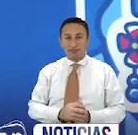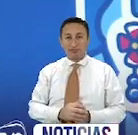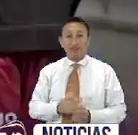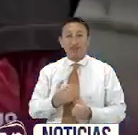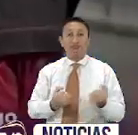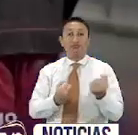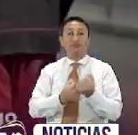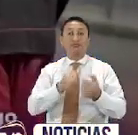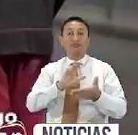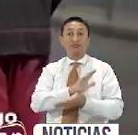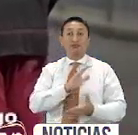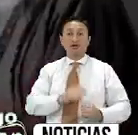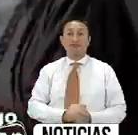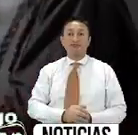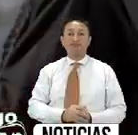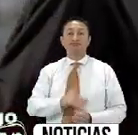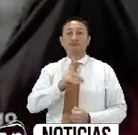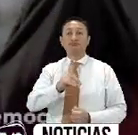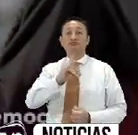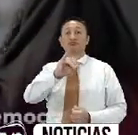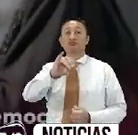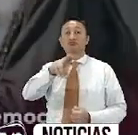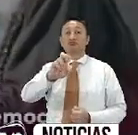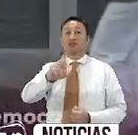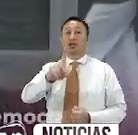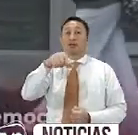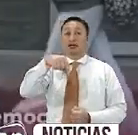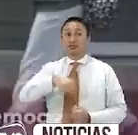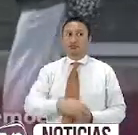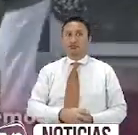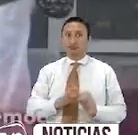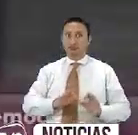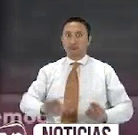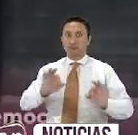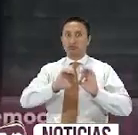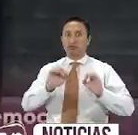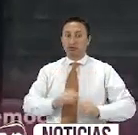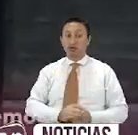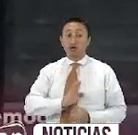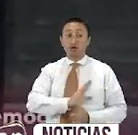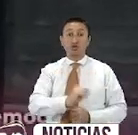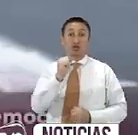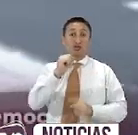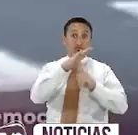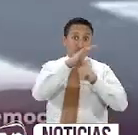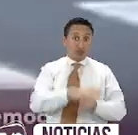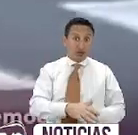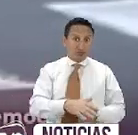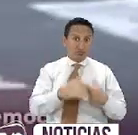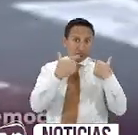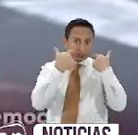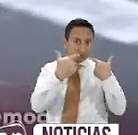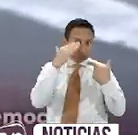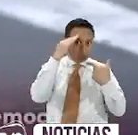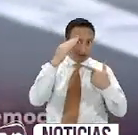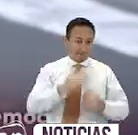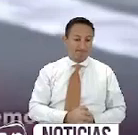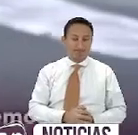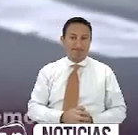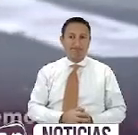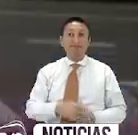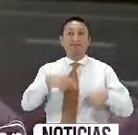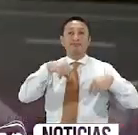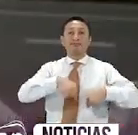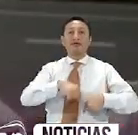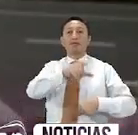apoyo escolar. La DINAPEN juega un papel crucial en la intervención cuando existe vulneración de derechos y además realizan charlas